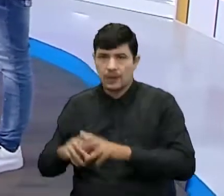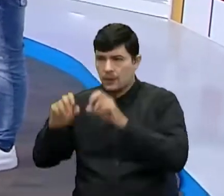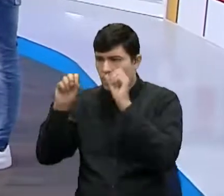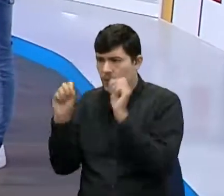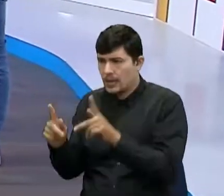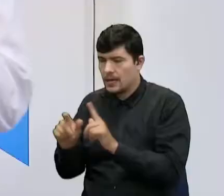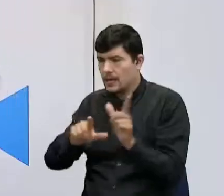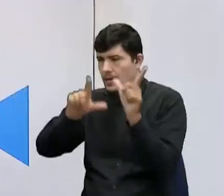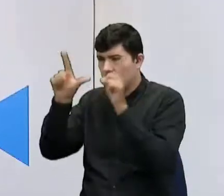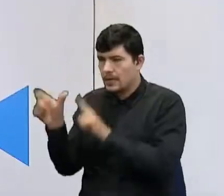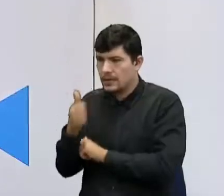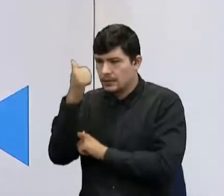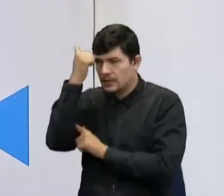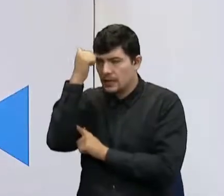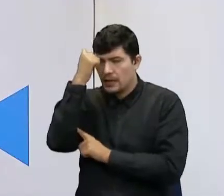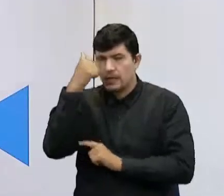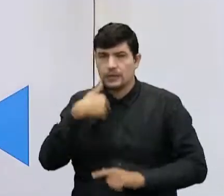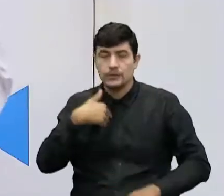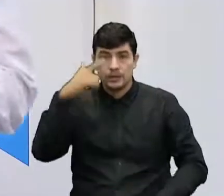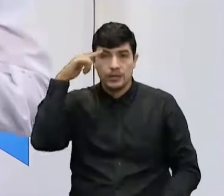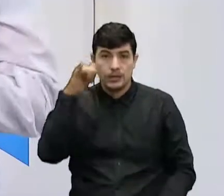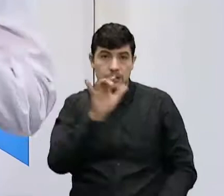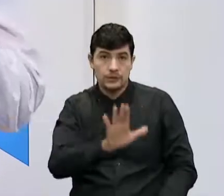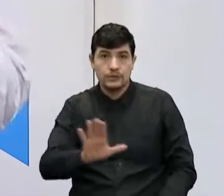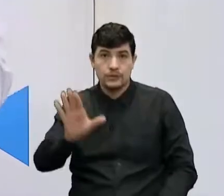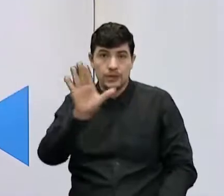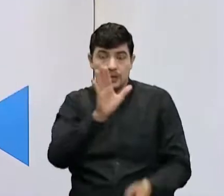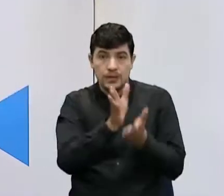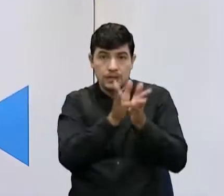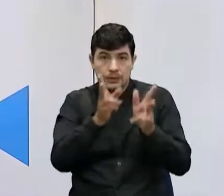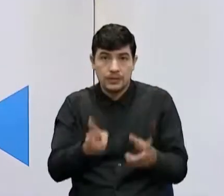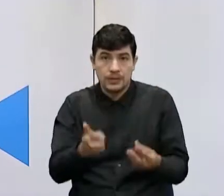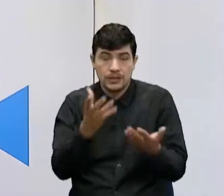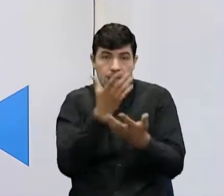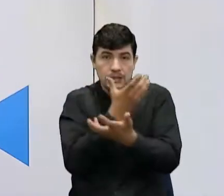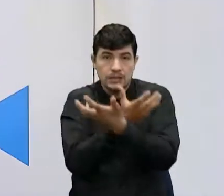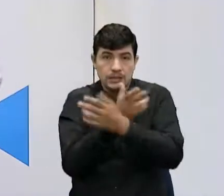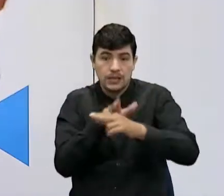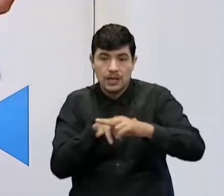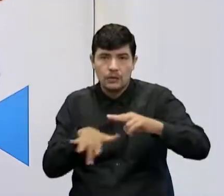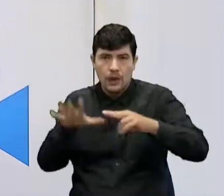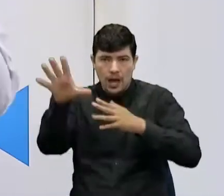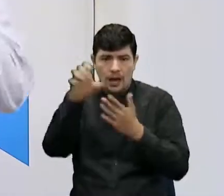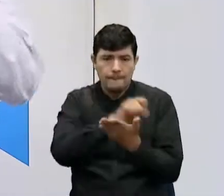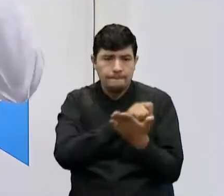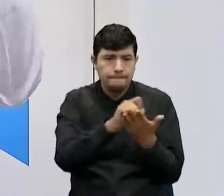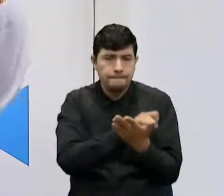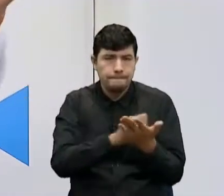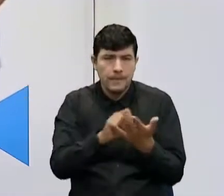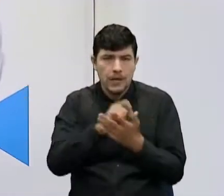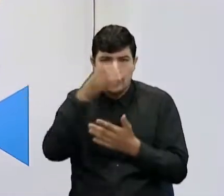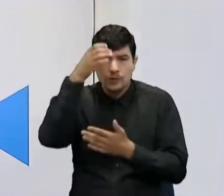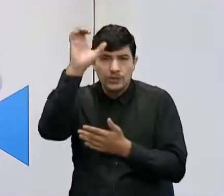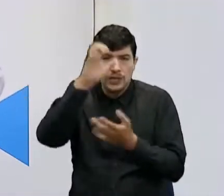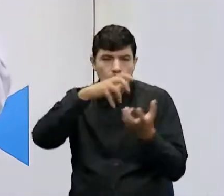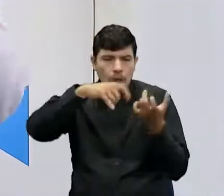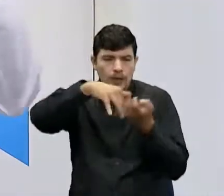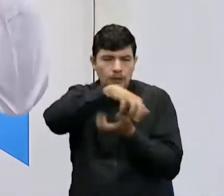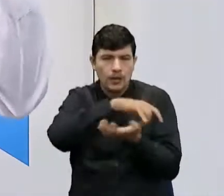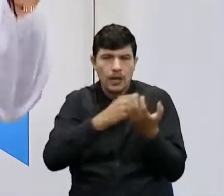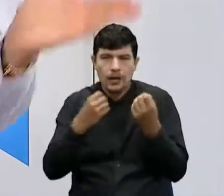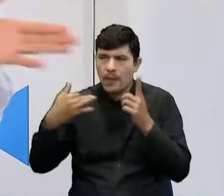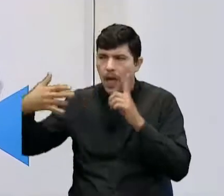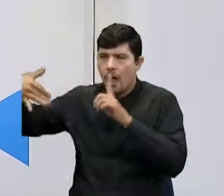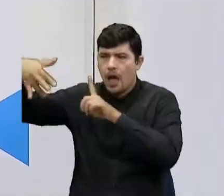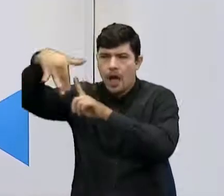muy bien profe Entonces yo creo que los chicos allá en su cuaderno de ciencias naturales Pues están apuntando el concepto de ecosistemas Que es todo lo que nos rodea Y se